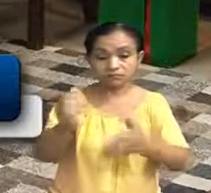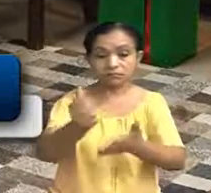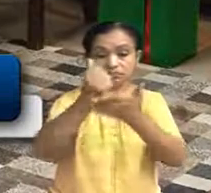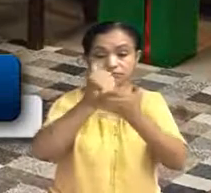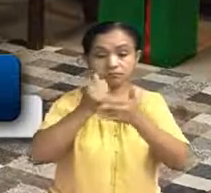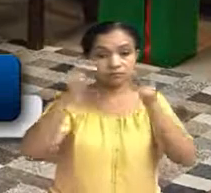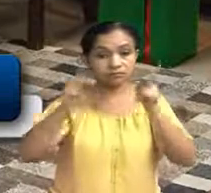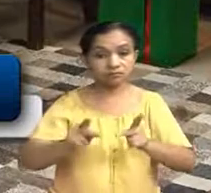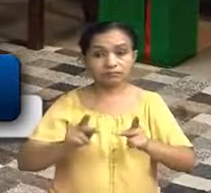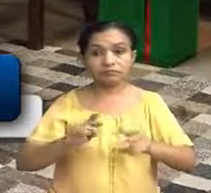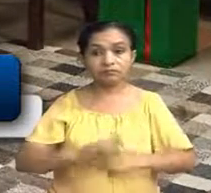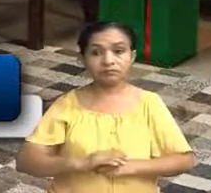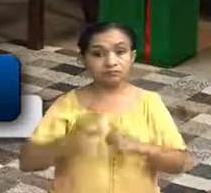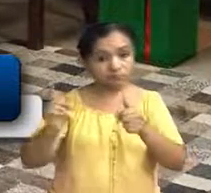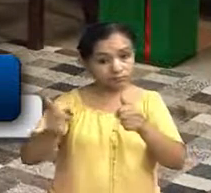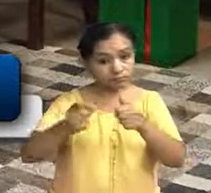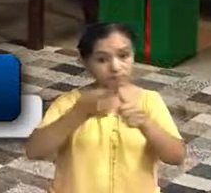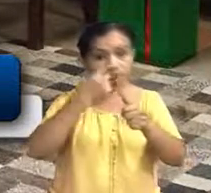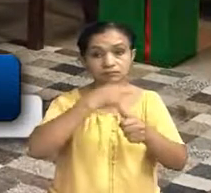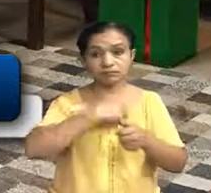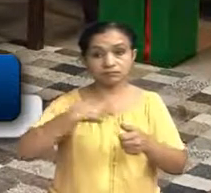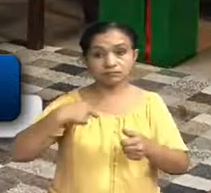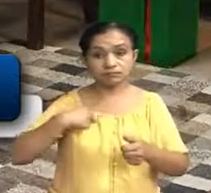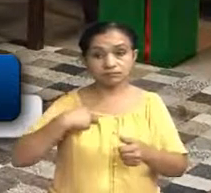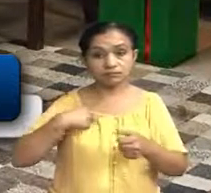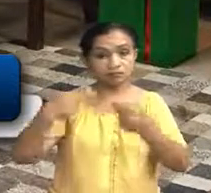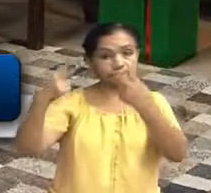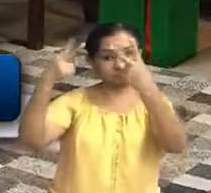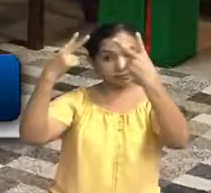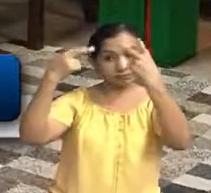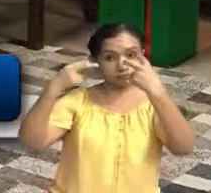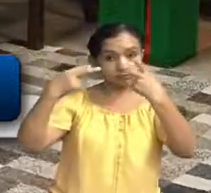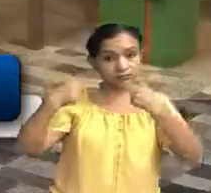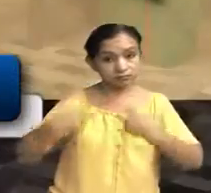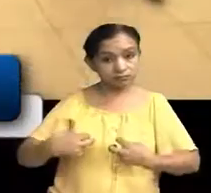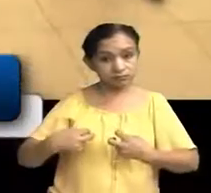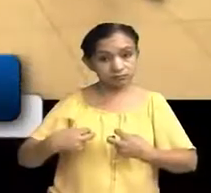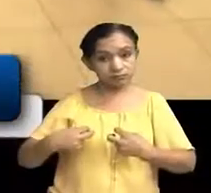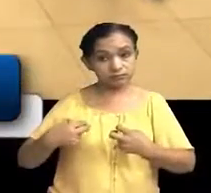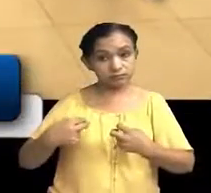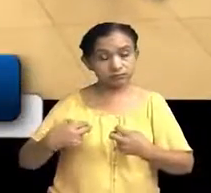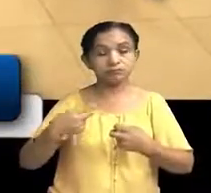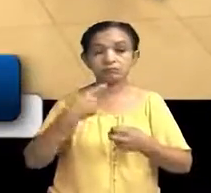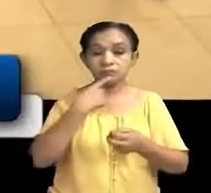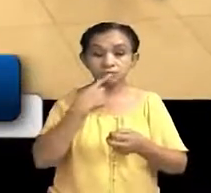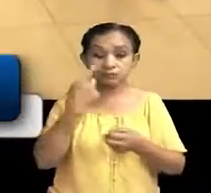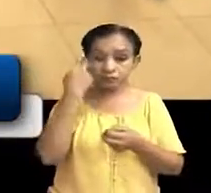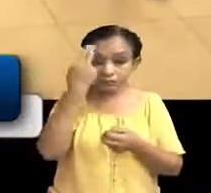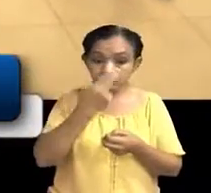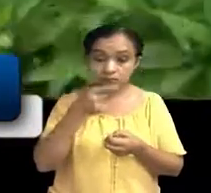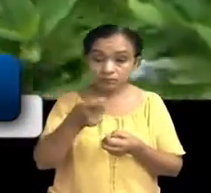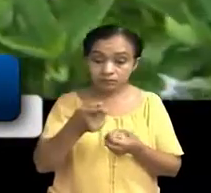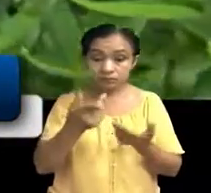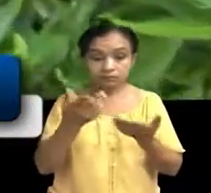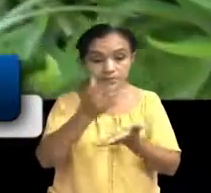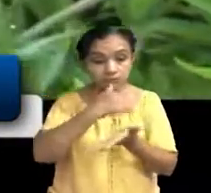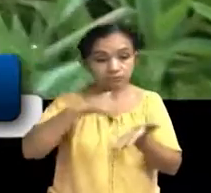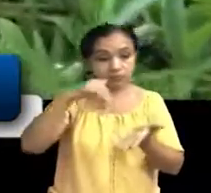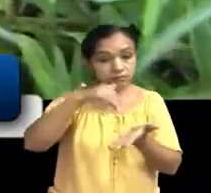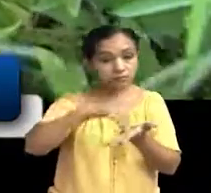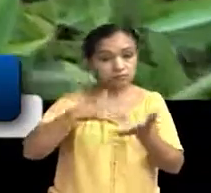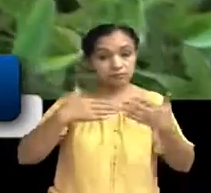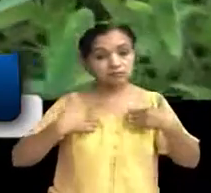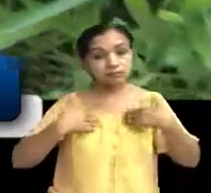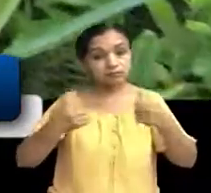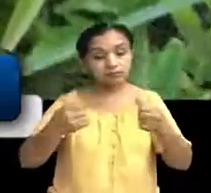esta enfermedad. Primero lo que nosotros hacemos es valorar al paciente y le damos las opciones que tiene el centro de salud, tanto como